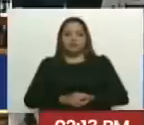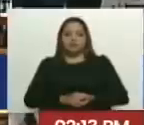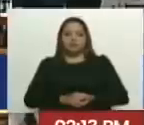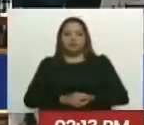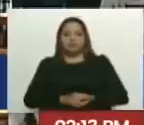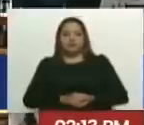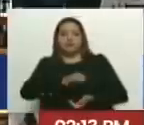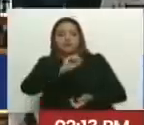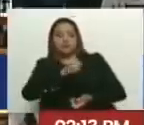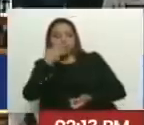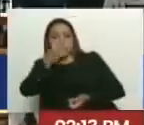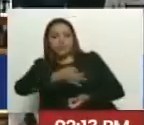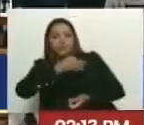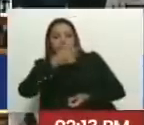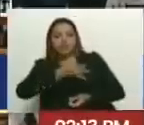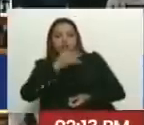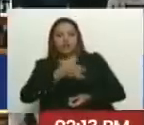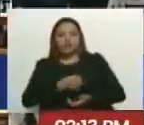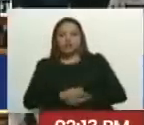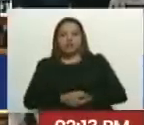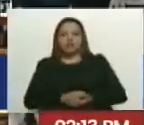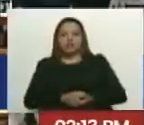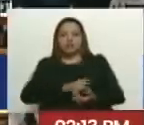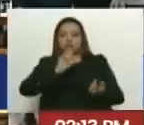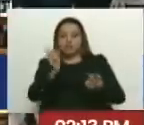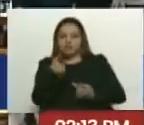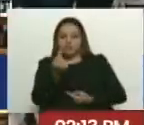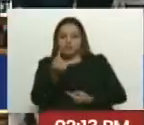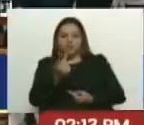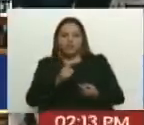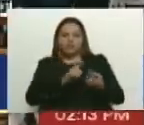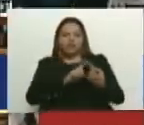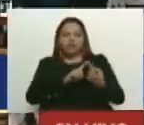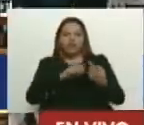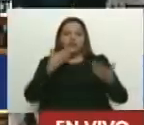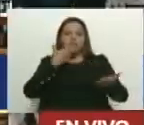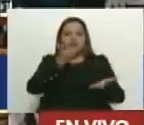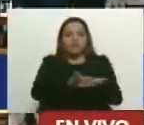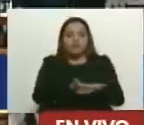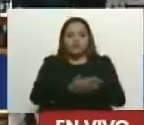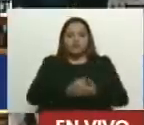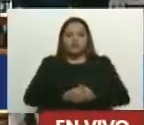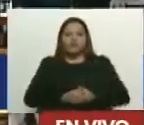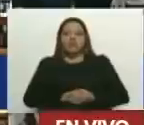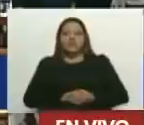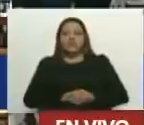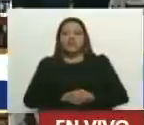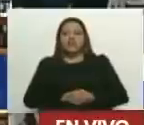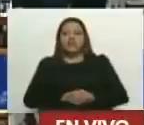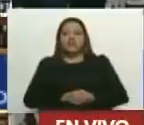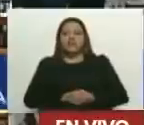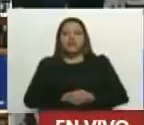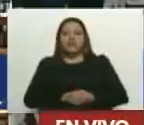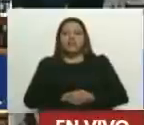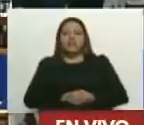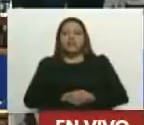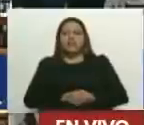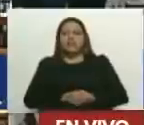Sí, buenas tardes. En primer lugar, agradecer al Ministerio Público,